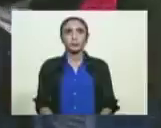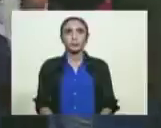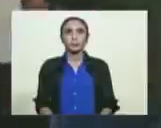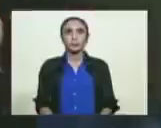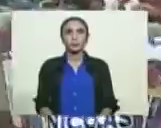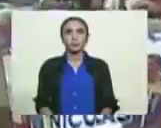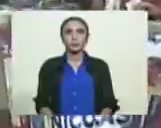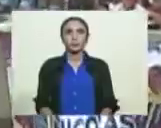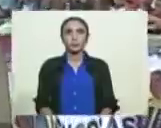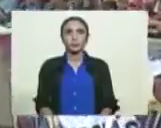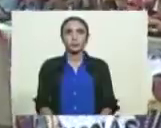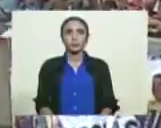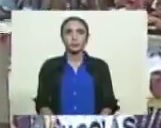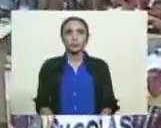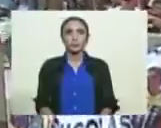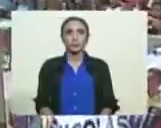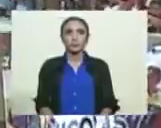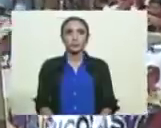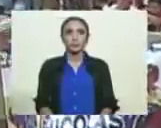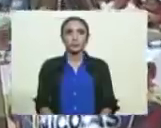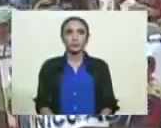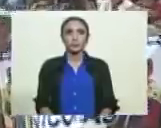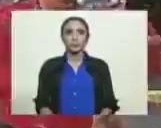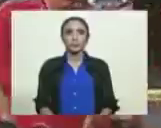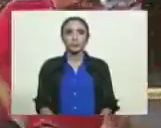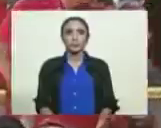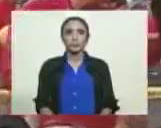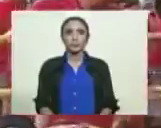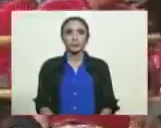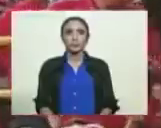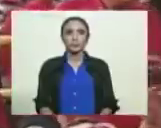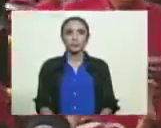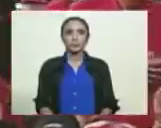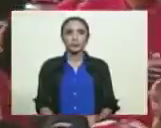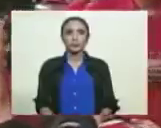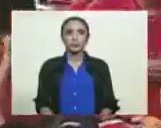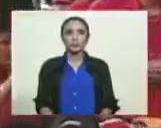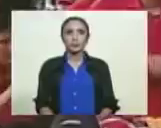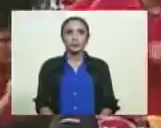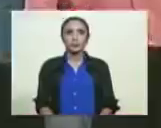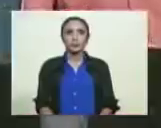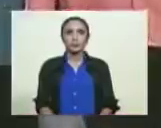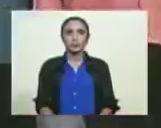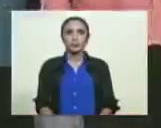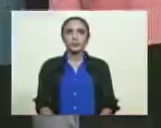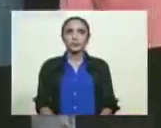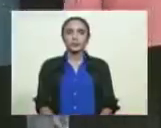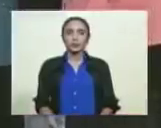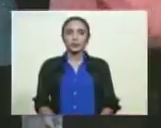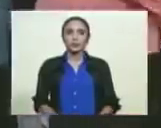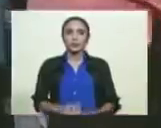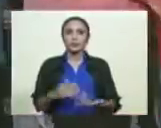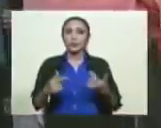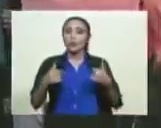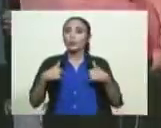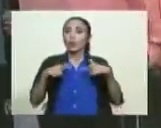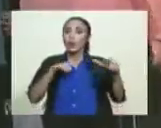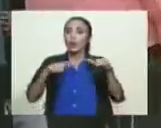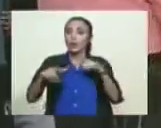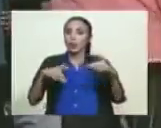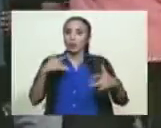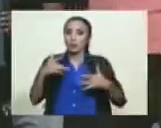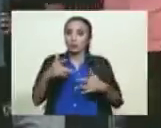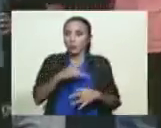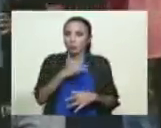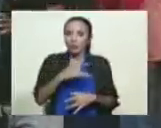Me siento preparado, me siento comprometido y estoy listo para asumir la presidencia de la República